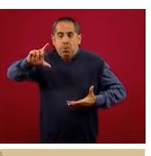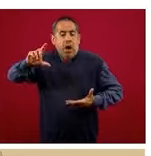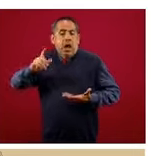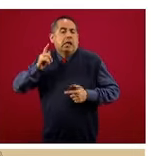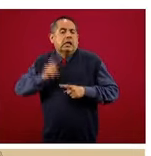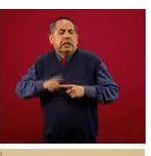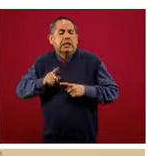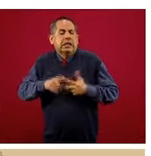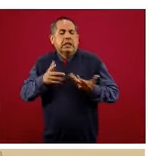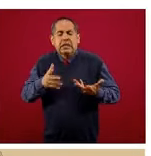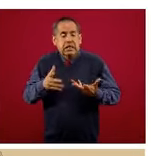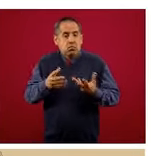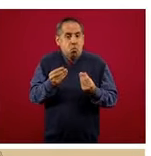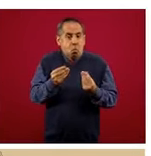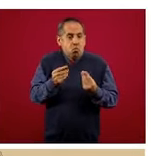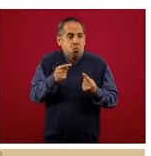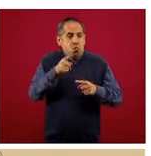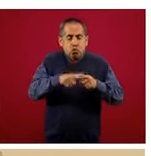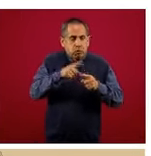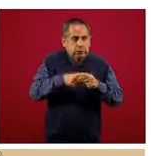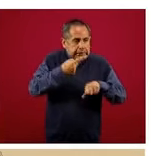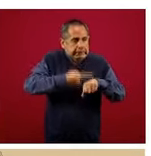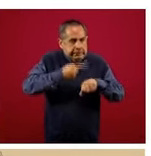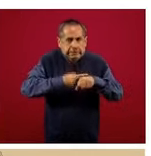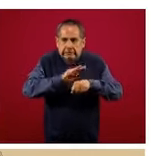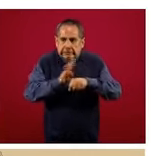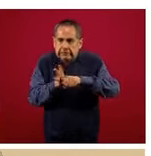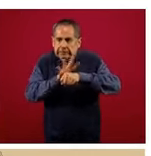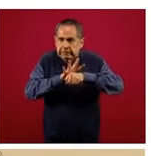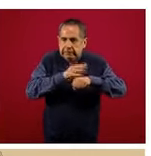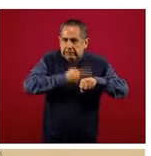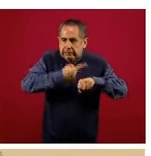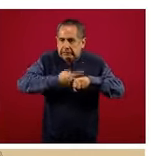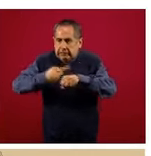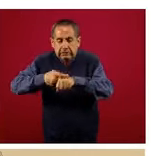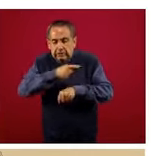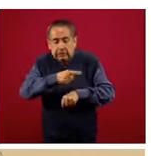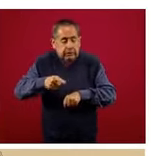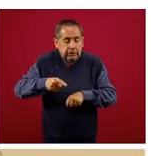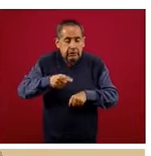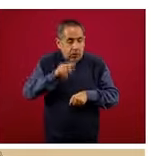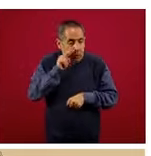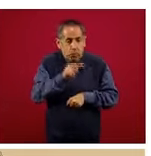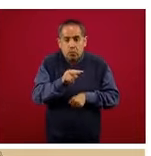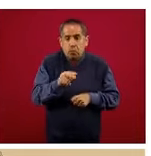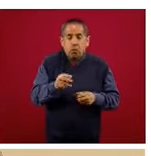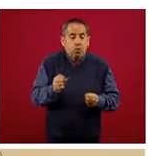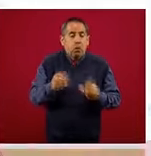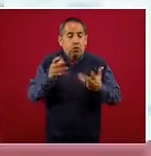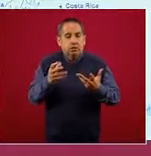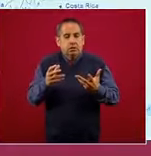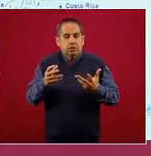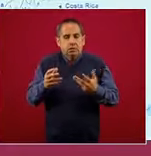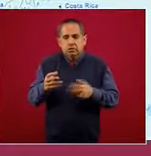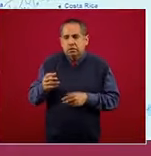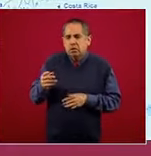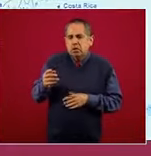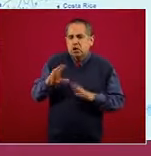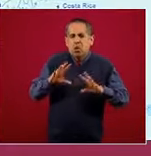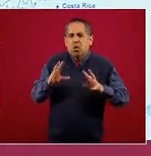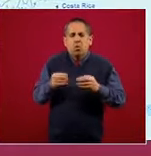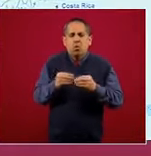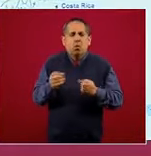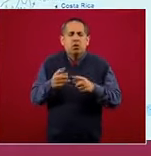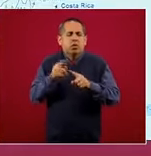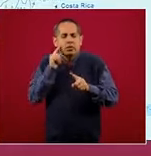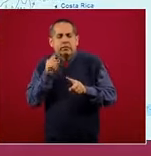caso, es decir, su cantidad de casos, que en este caso está expresado en tasa por millón